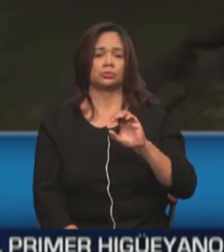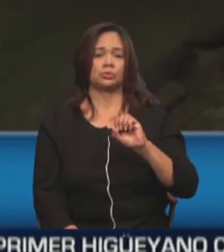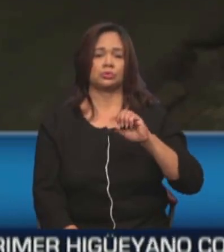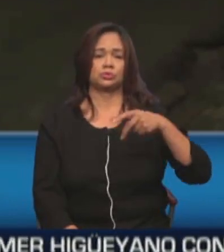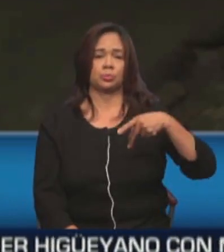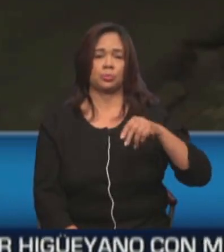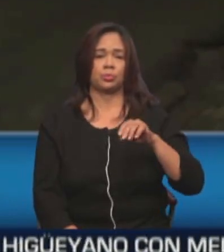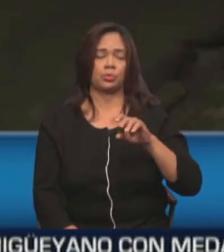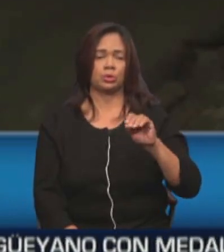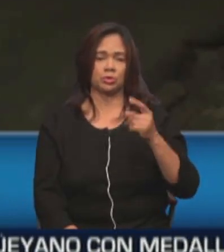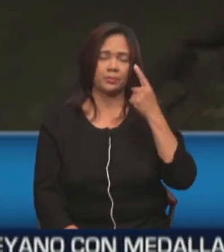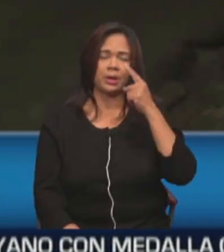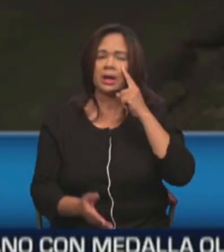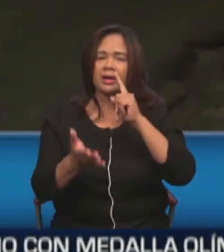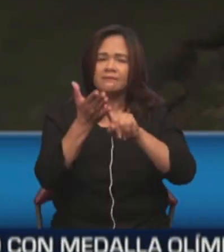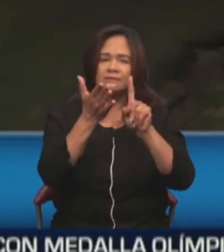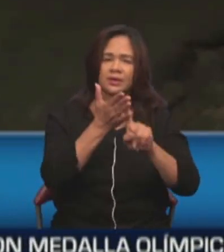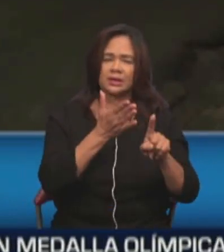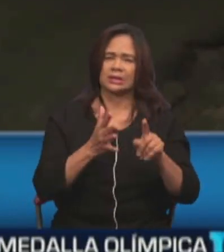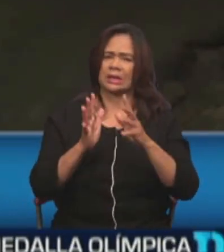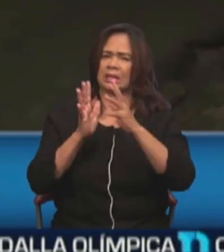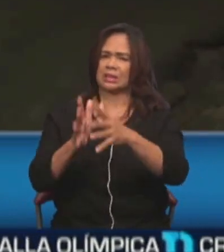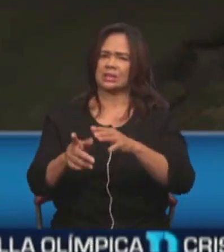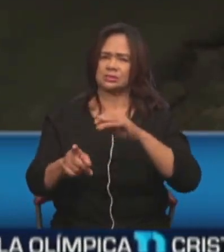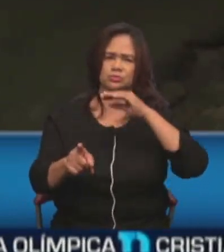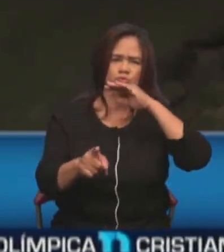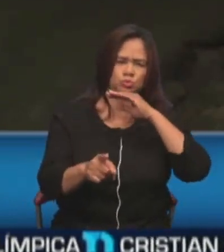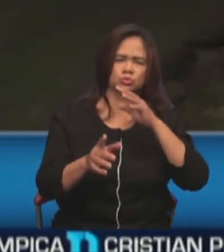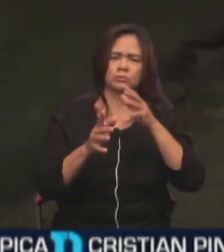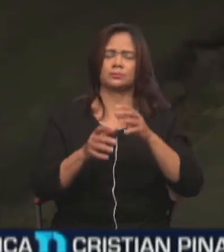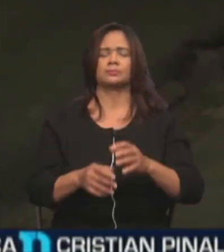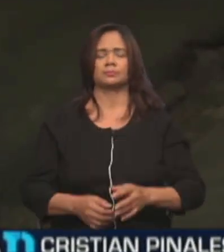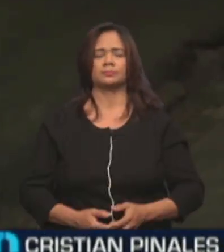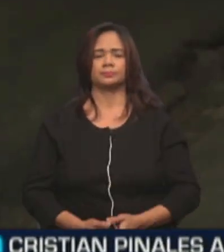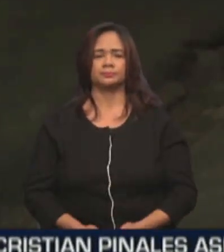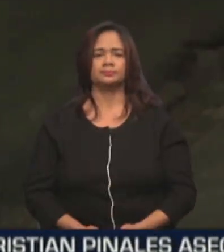para que se den cuenta del descuido que hay en ese centro de salud.